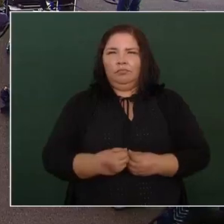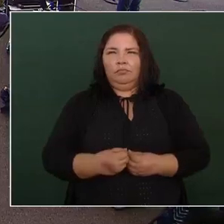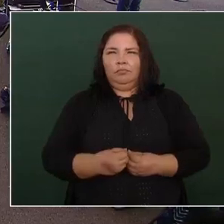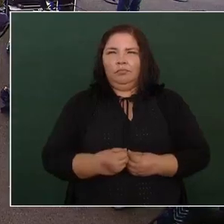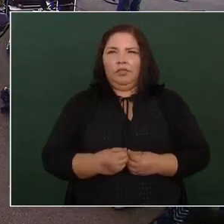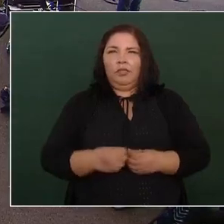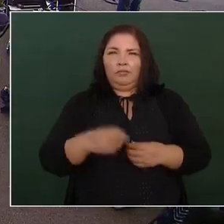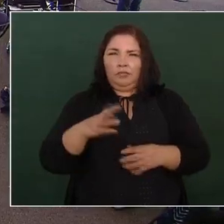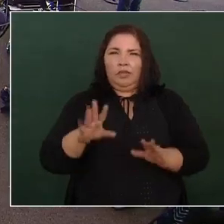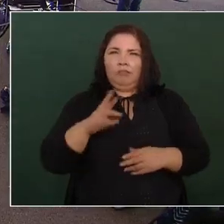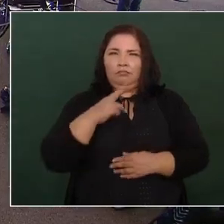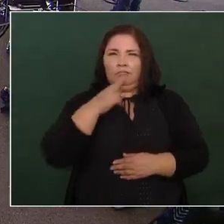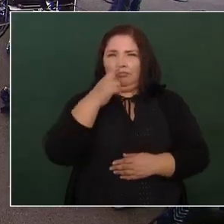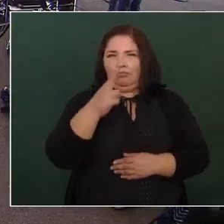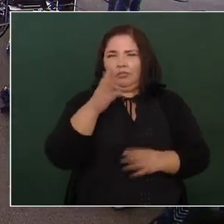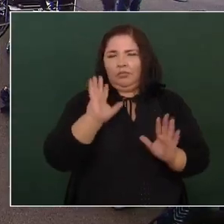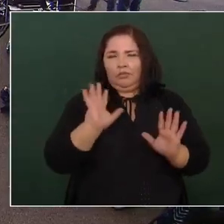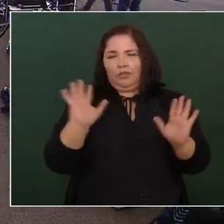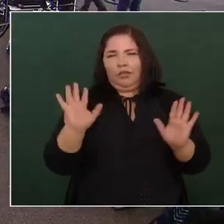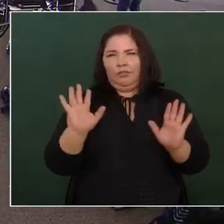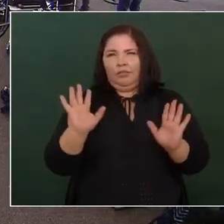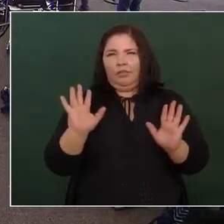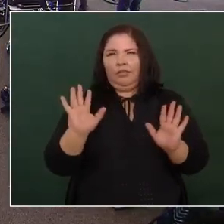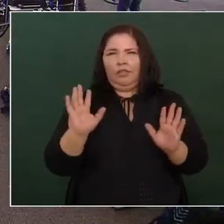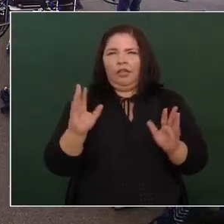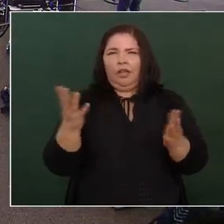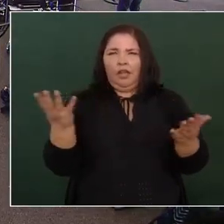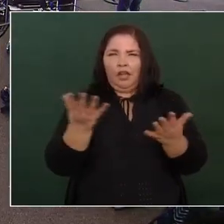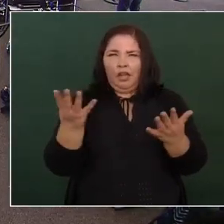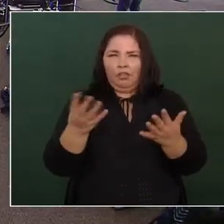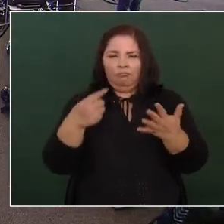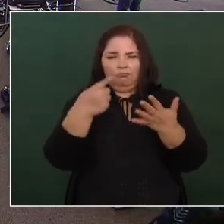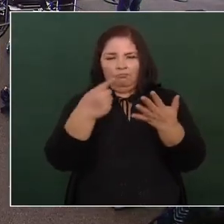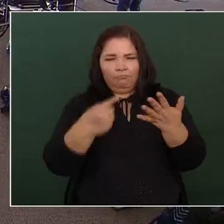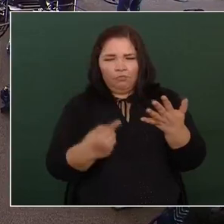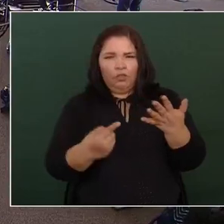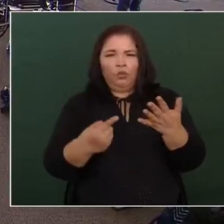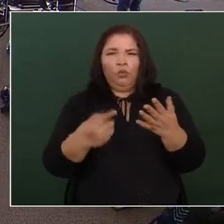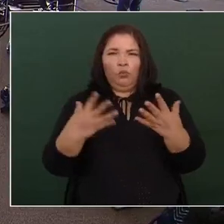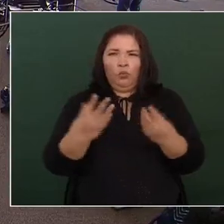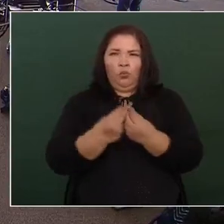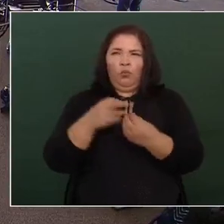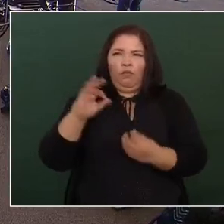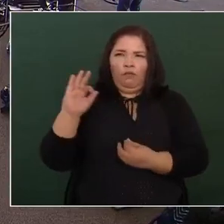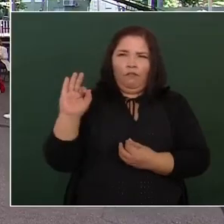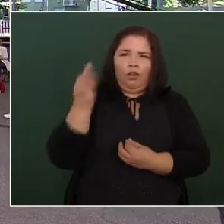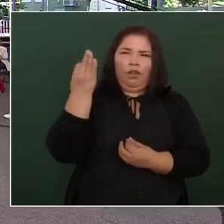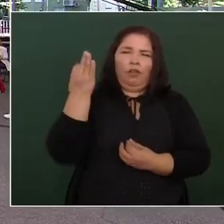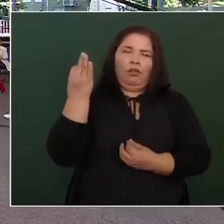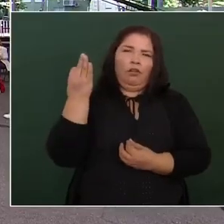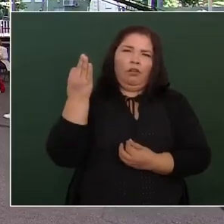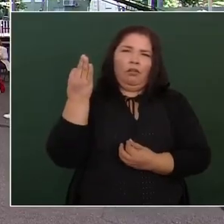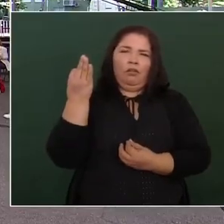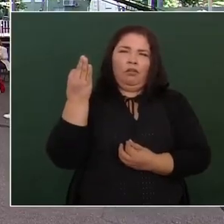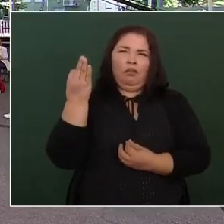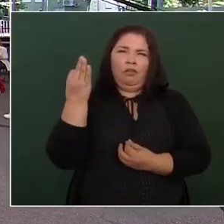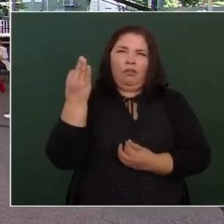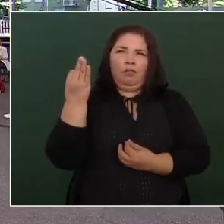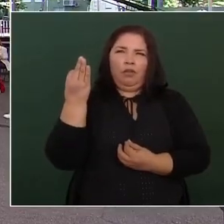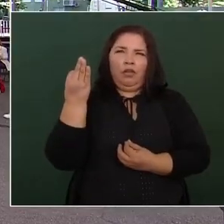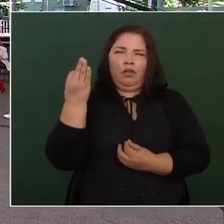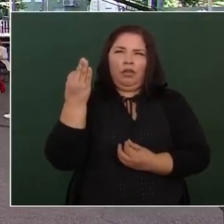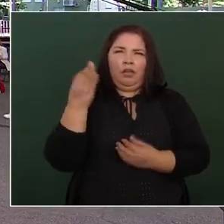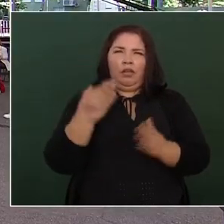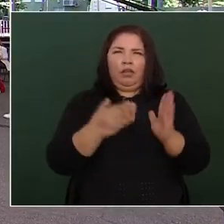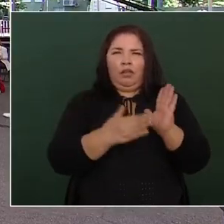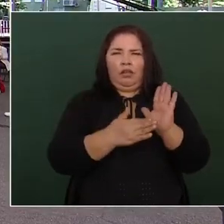dieron respuesta, pero estamos haciendo los cálculos junto con la Federación de lo que es la